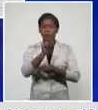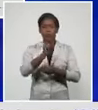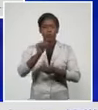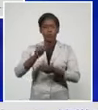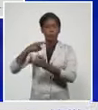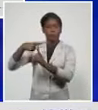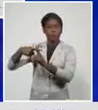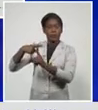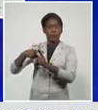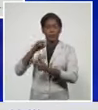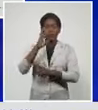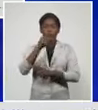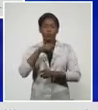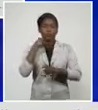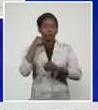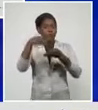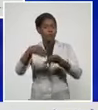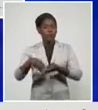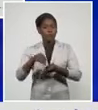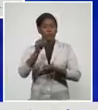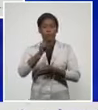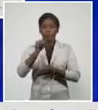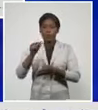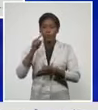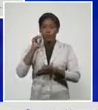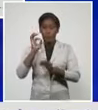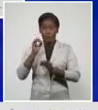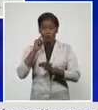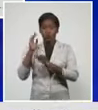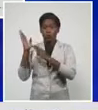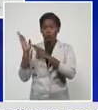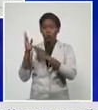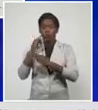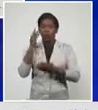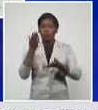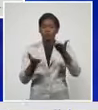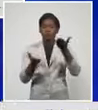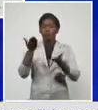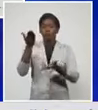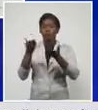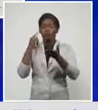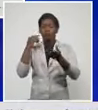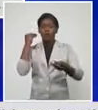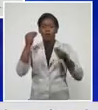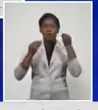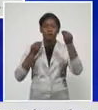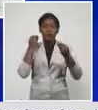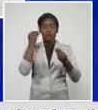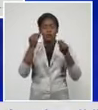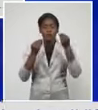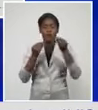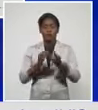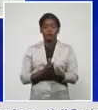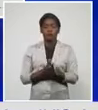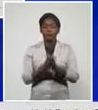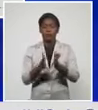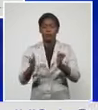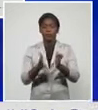letalidad, ahí lo tienen ustedes en cámara. En los 21 días